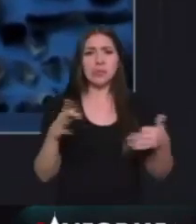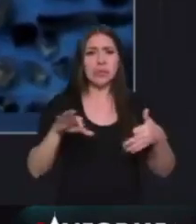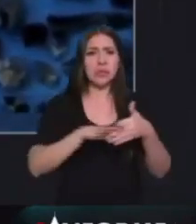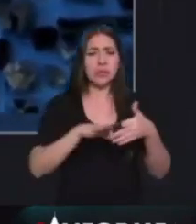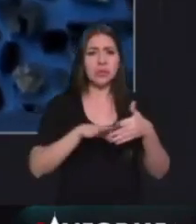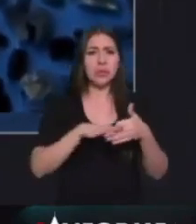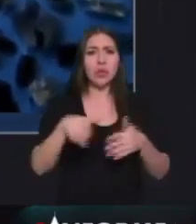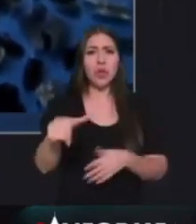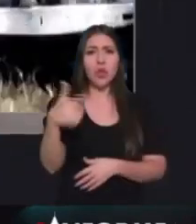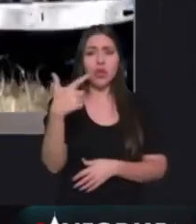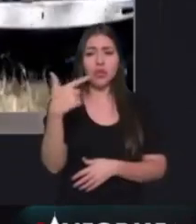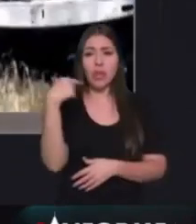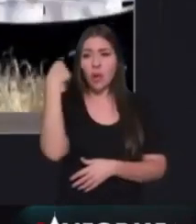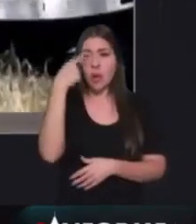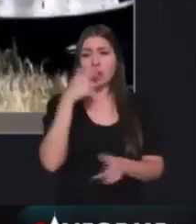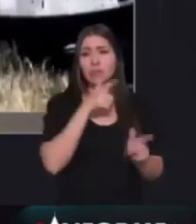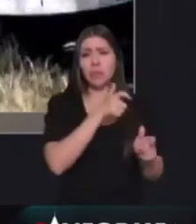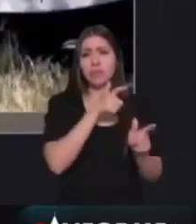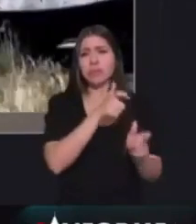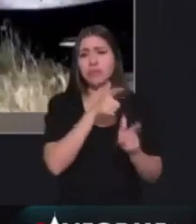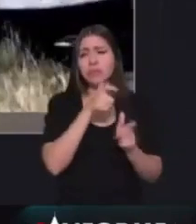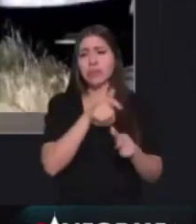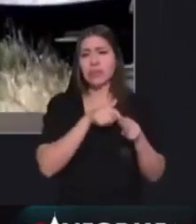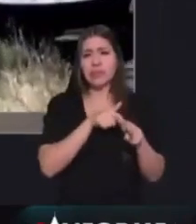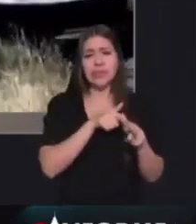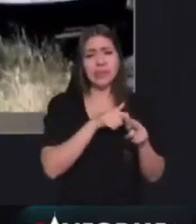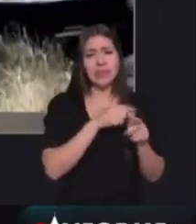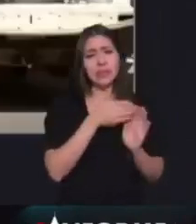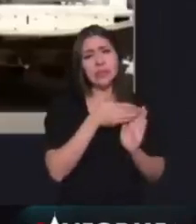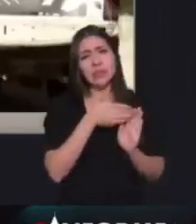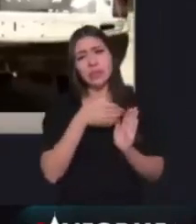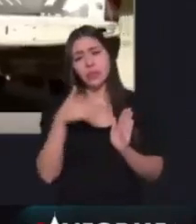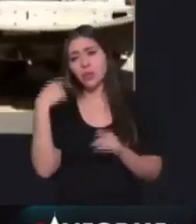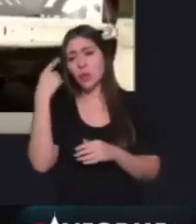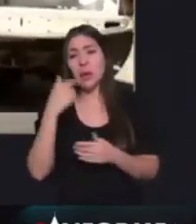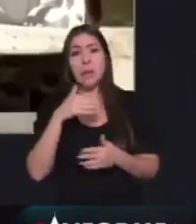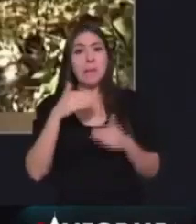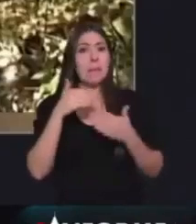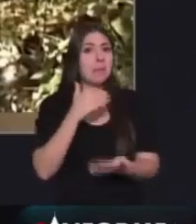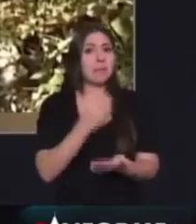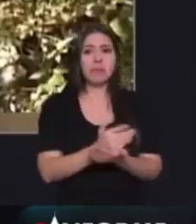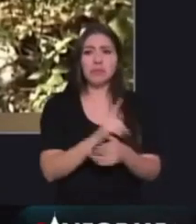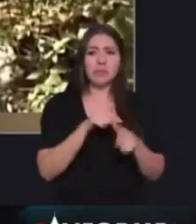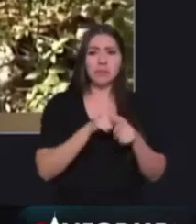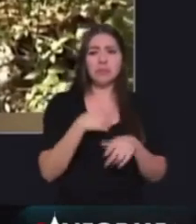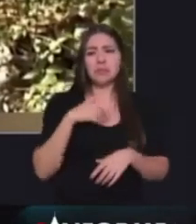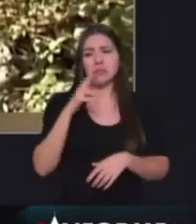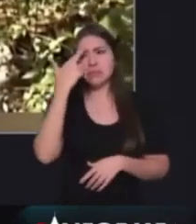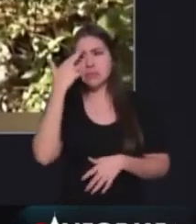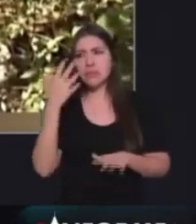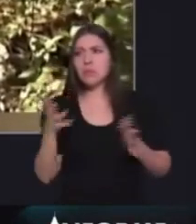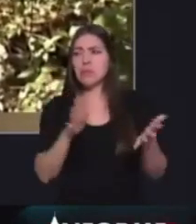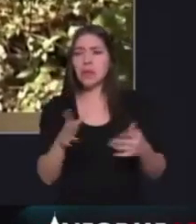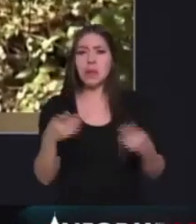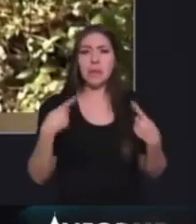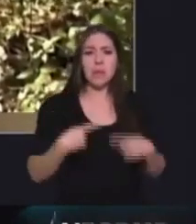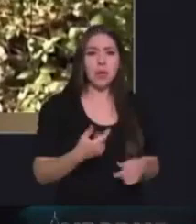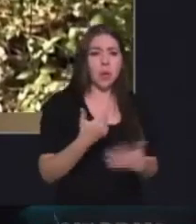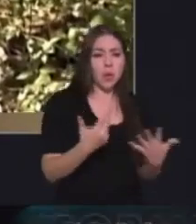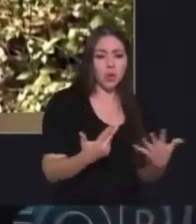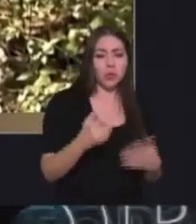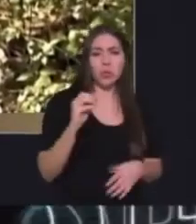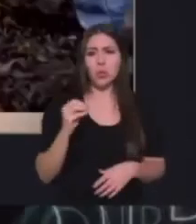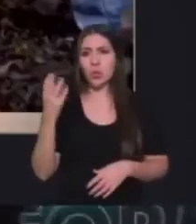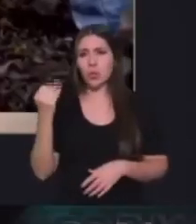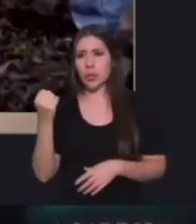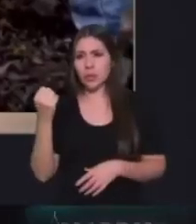de tiroteo sin parar. Los reportes dieron a conocer recuerdo que eran entre 8 y 9 personas. No podías creer